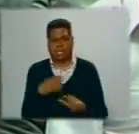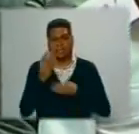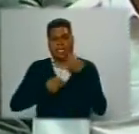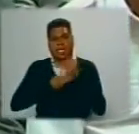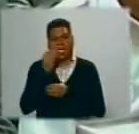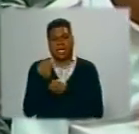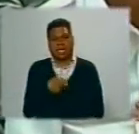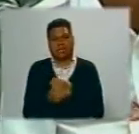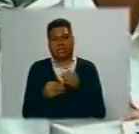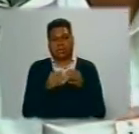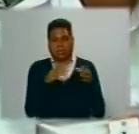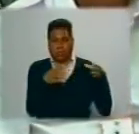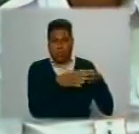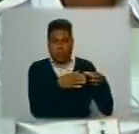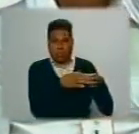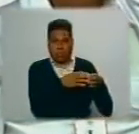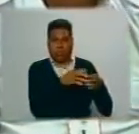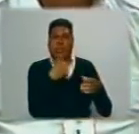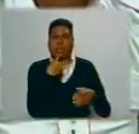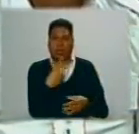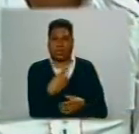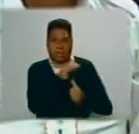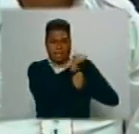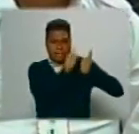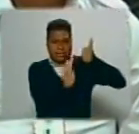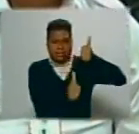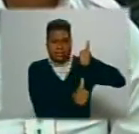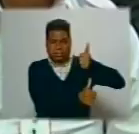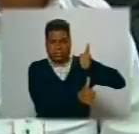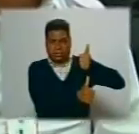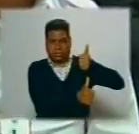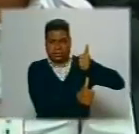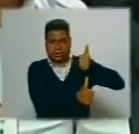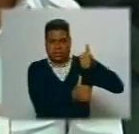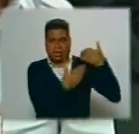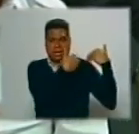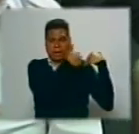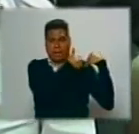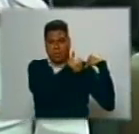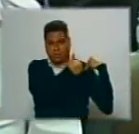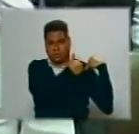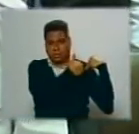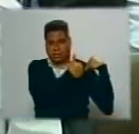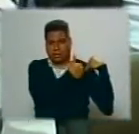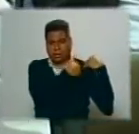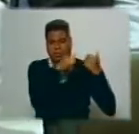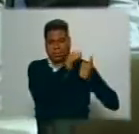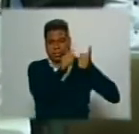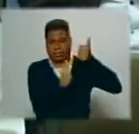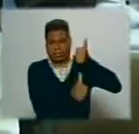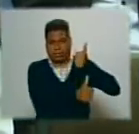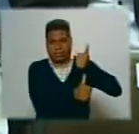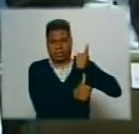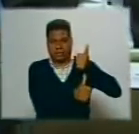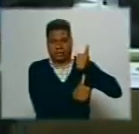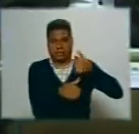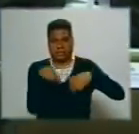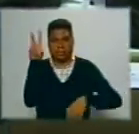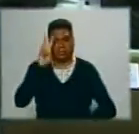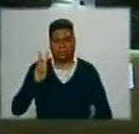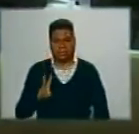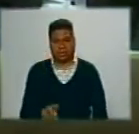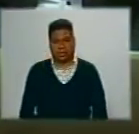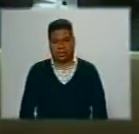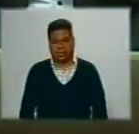por el órgano rector, que ya lo dije, es la Vicepresidencia Ejecutiva de la República, la